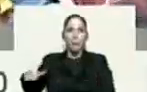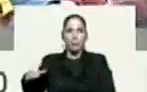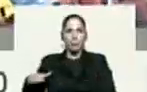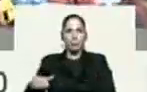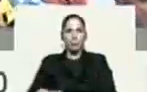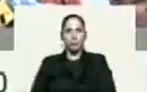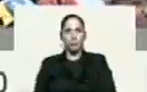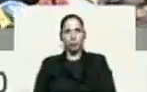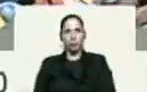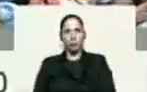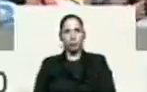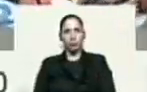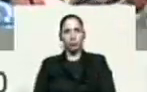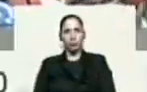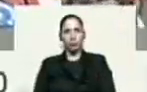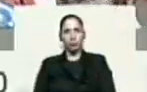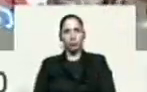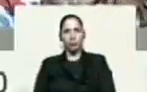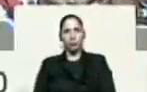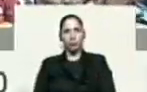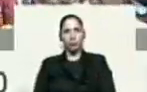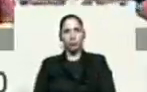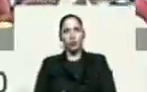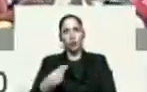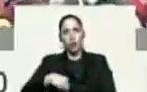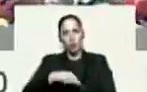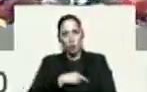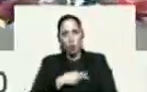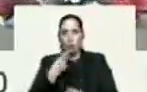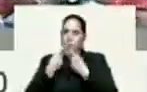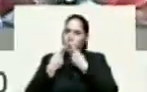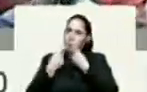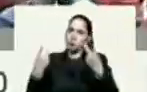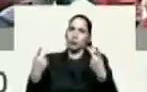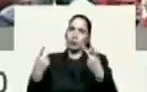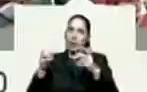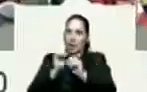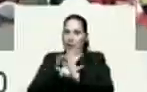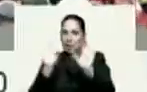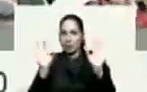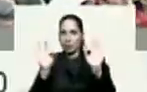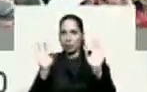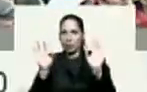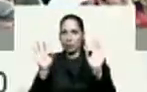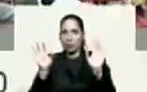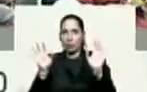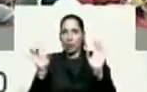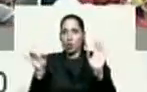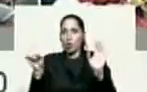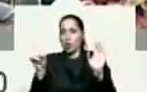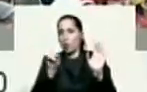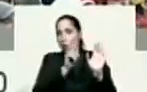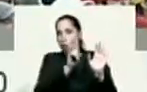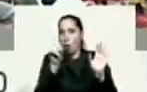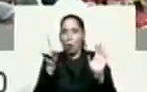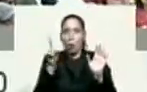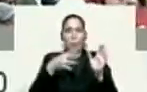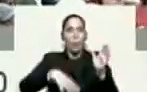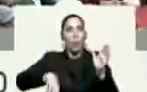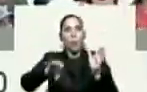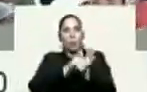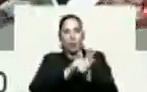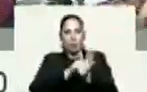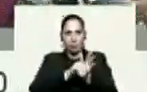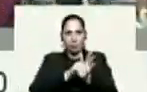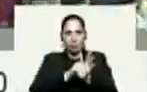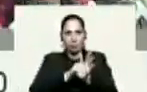No hay marcha atrás. Nosotros lo que le vamos a decir muy clarito, no volverán.